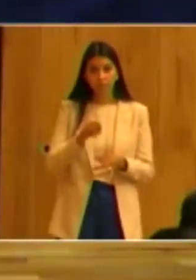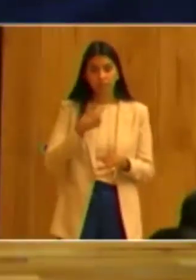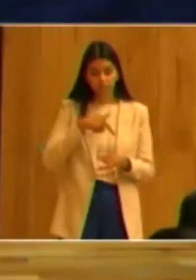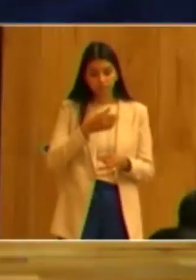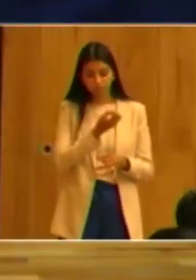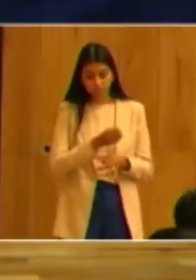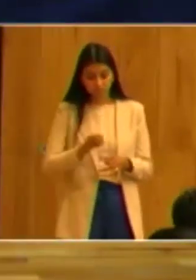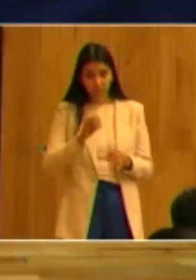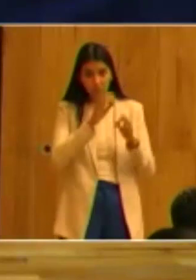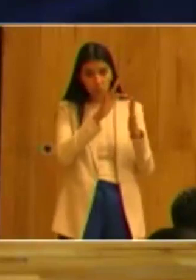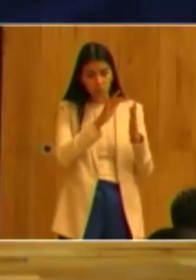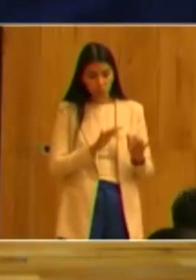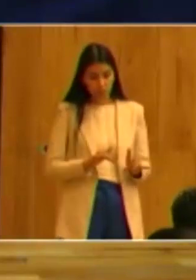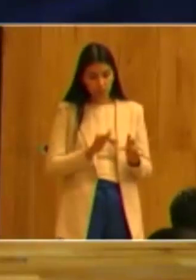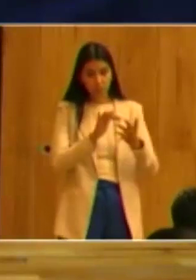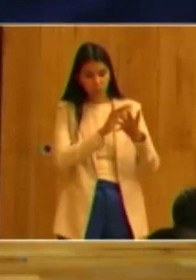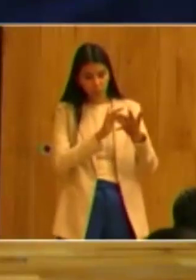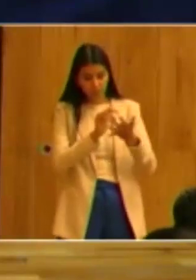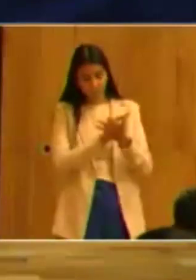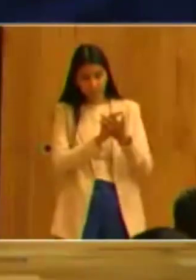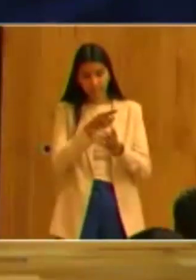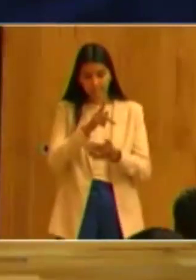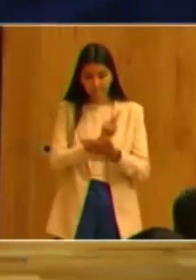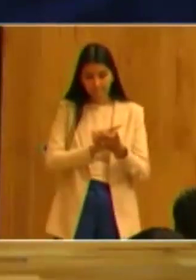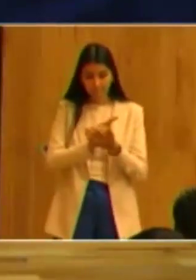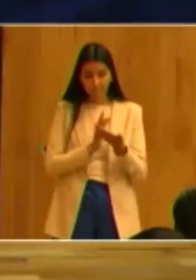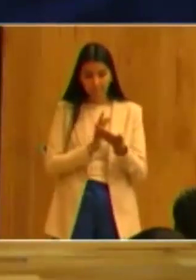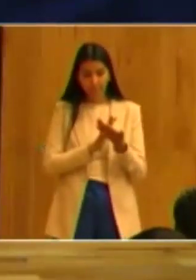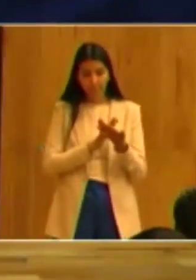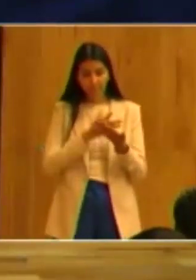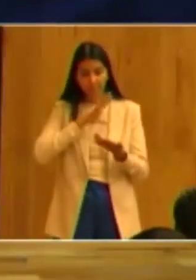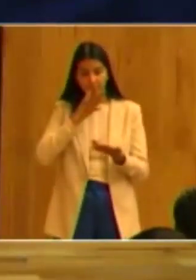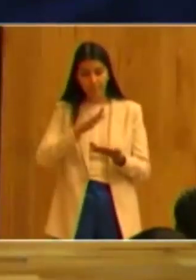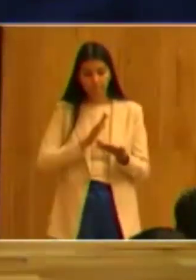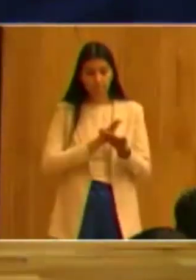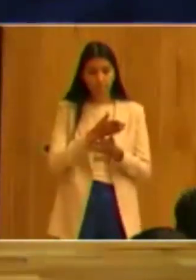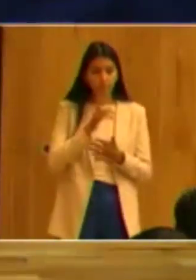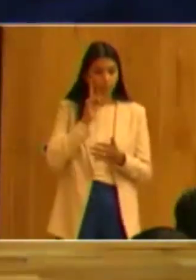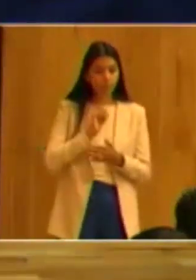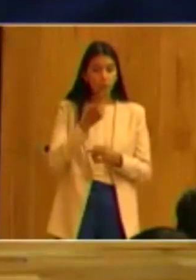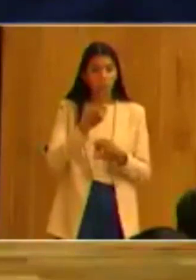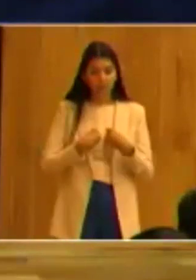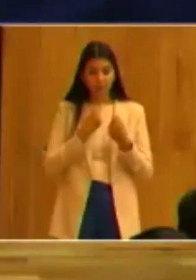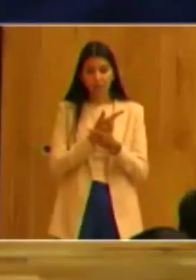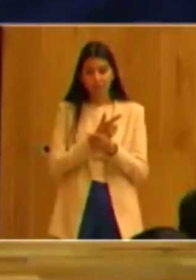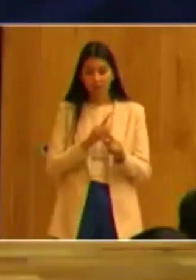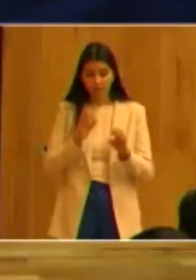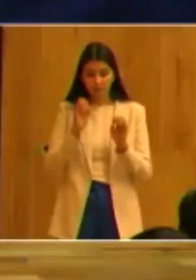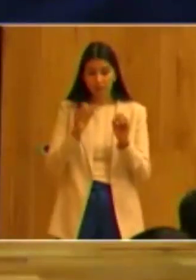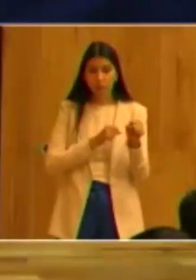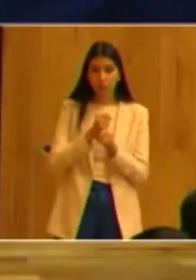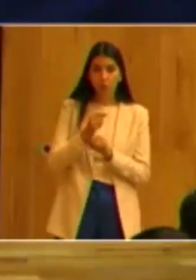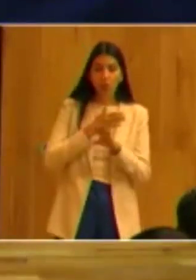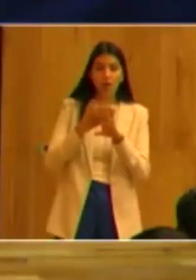a la jurisprudencia, pero la Ley General de Acceso de las Mujeres a la Vida Libre de Violencia también trae esa obligación.